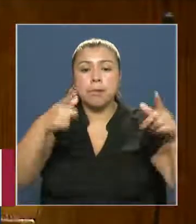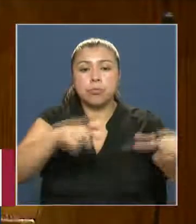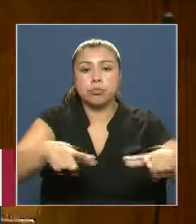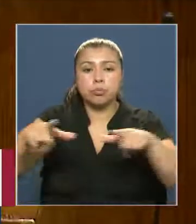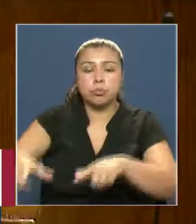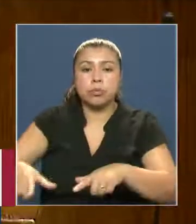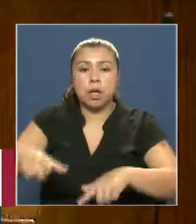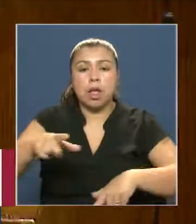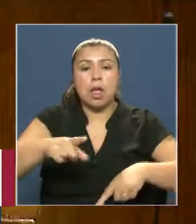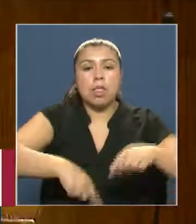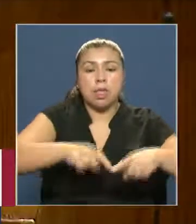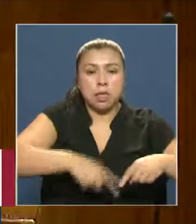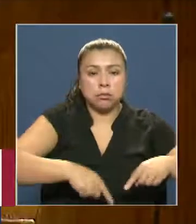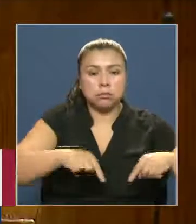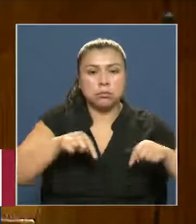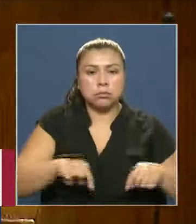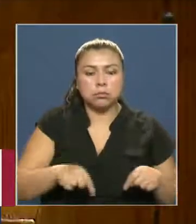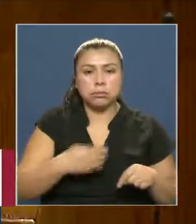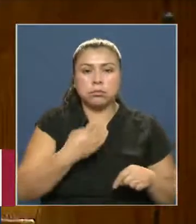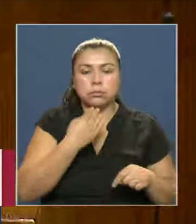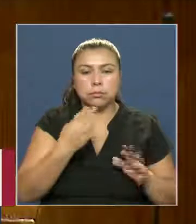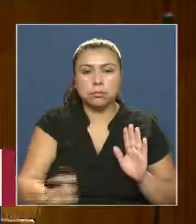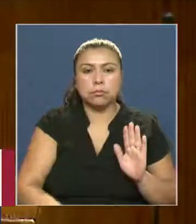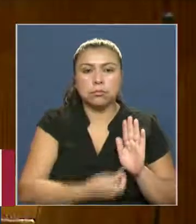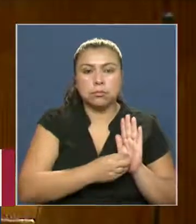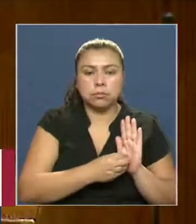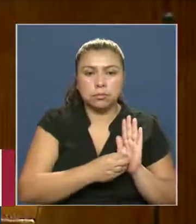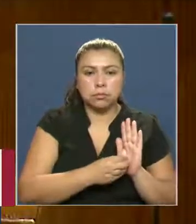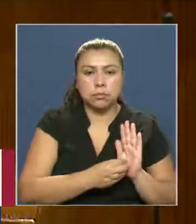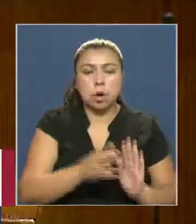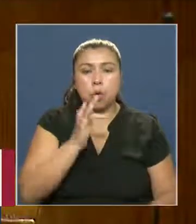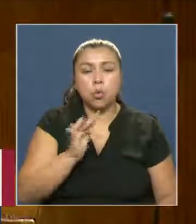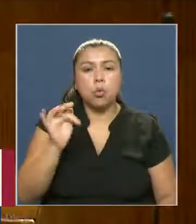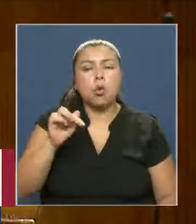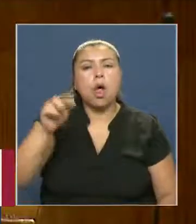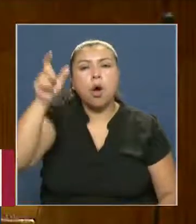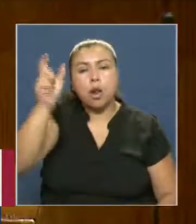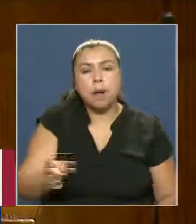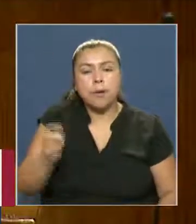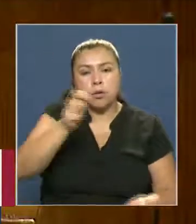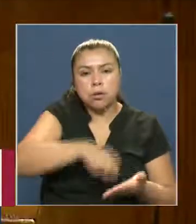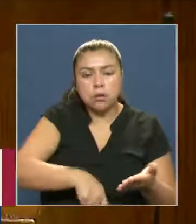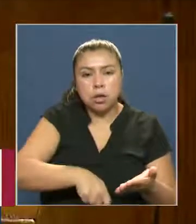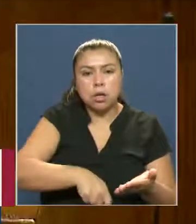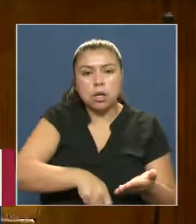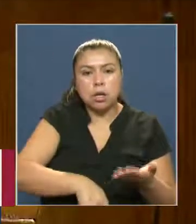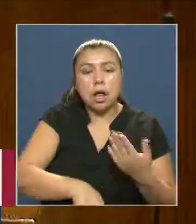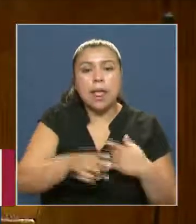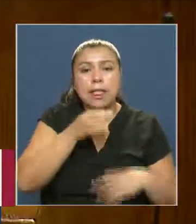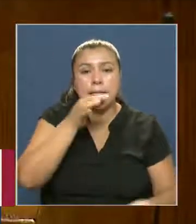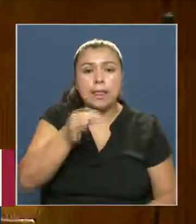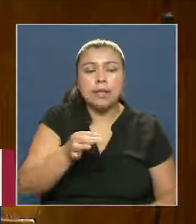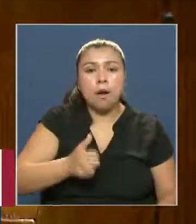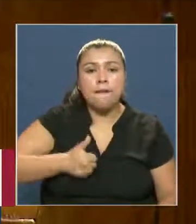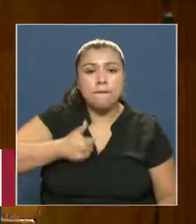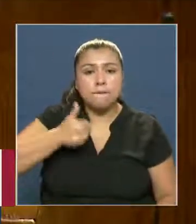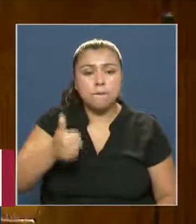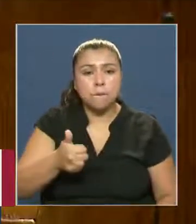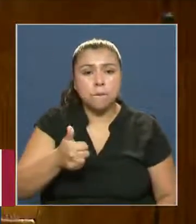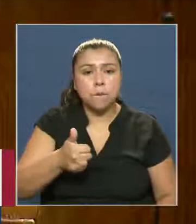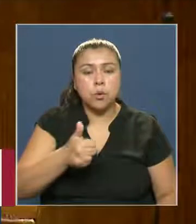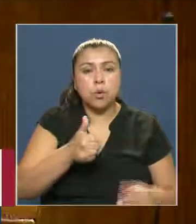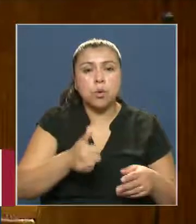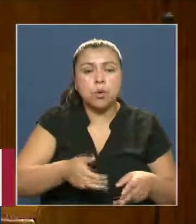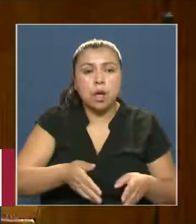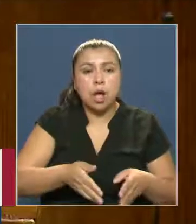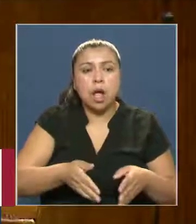loteo. También se incorpora una declaración jurada del propietario o de quienes suscriben, manifestando su voluntad de cesión de las vialidades